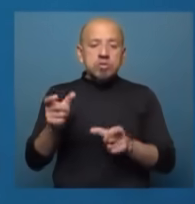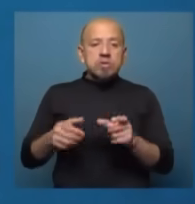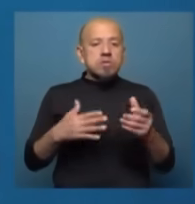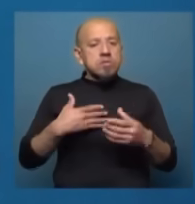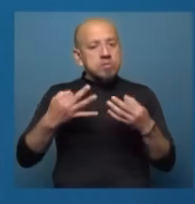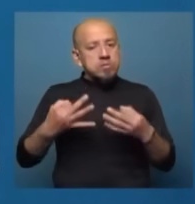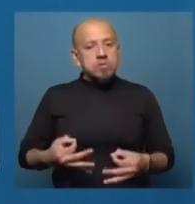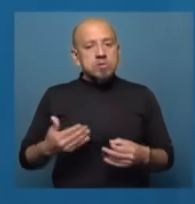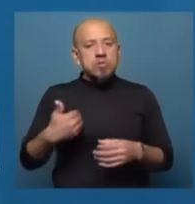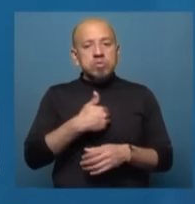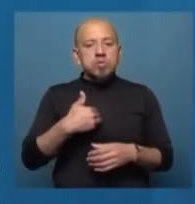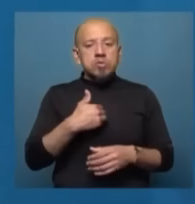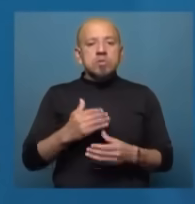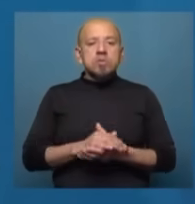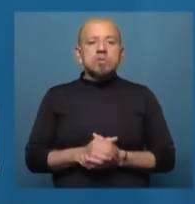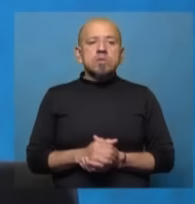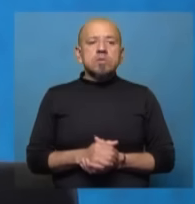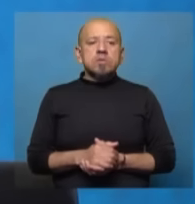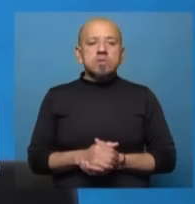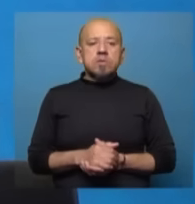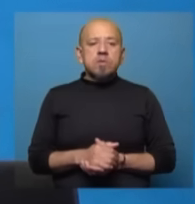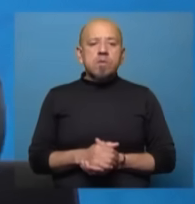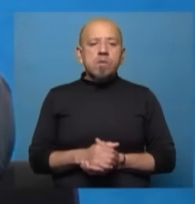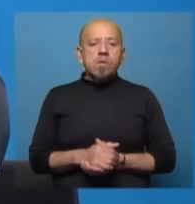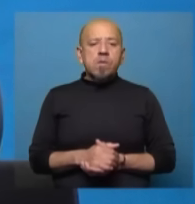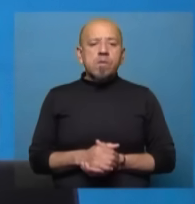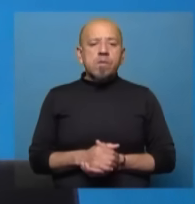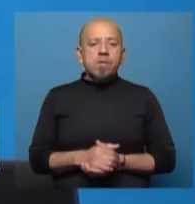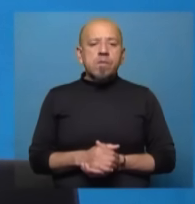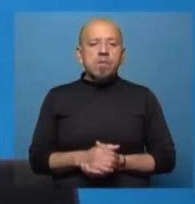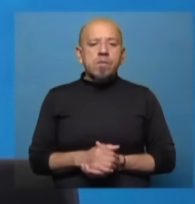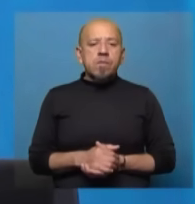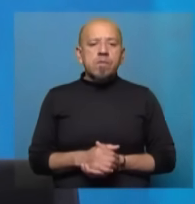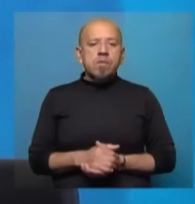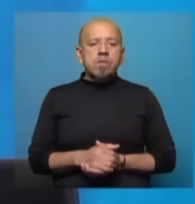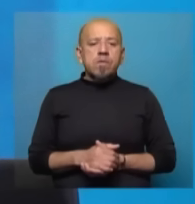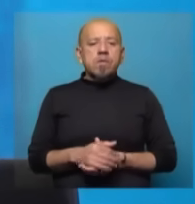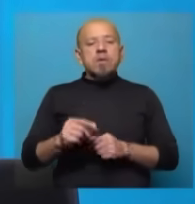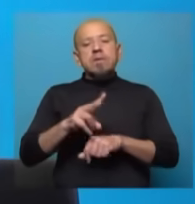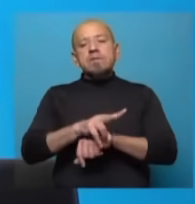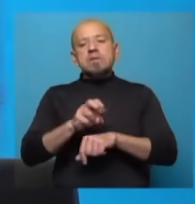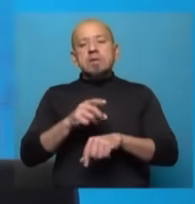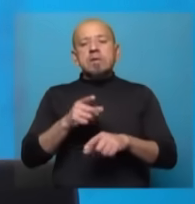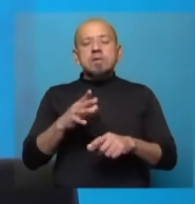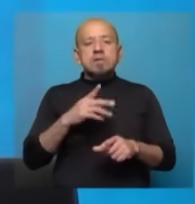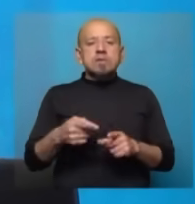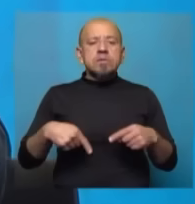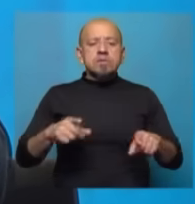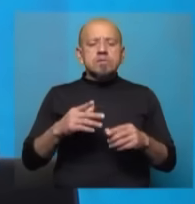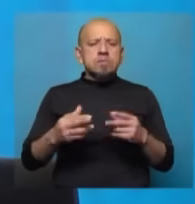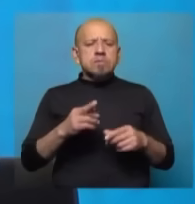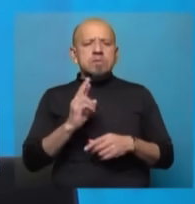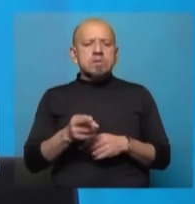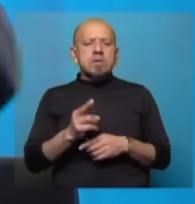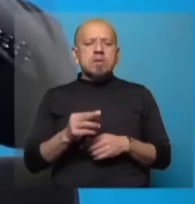dedicada a su función eh la fiscal algunas víctimas también hablaban de movimientos extraños en estos